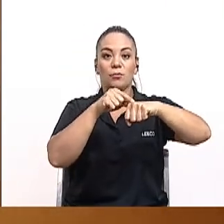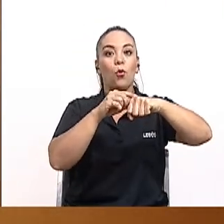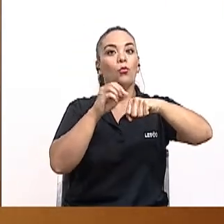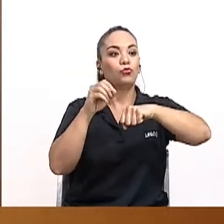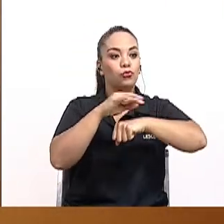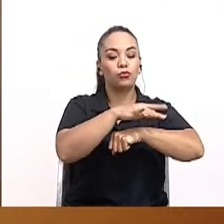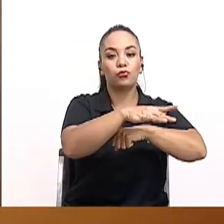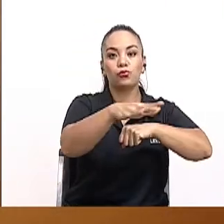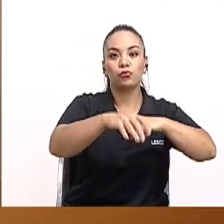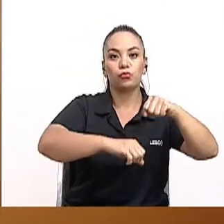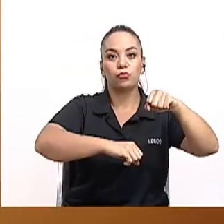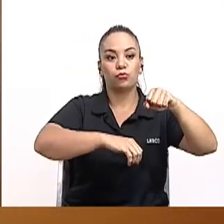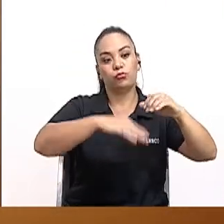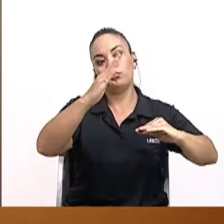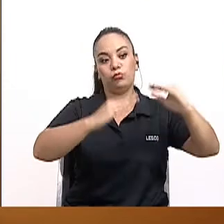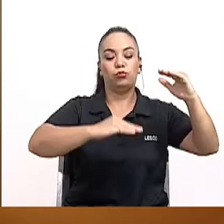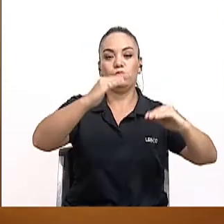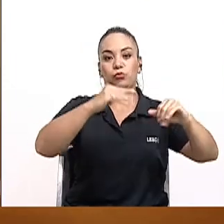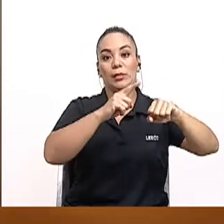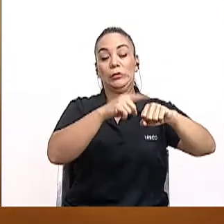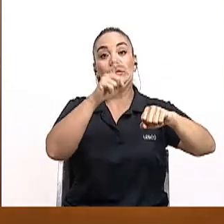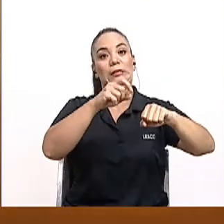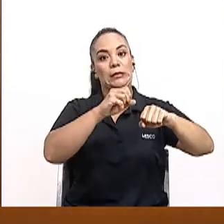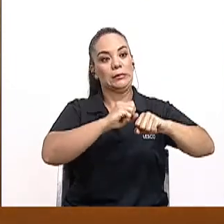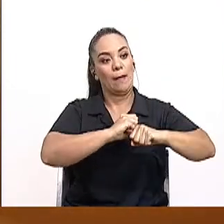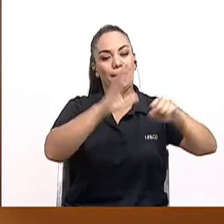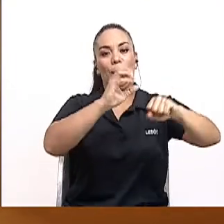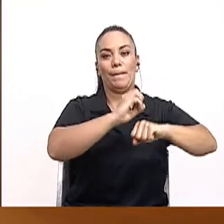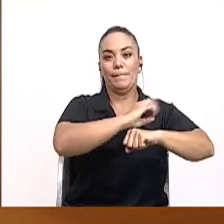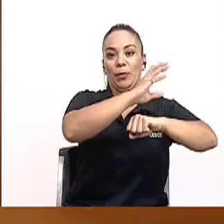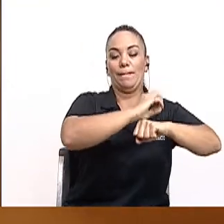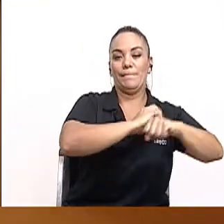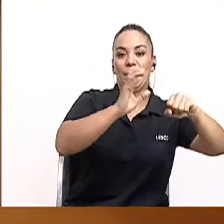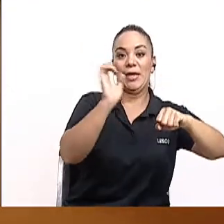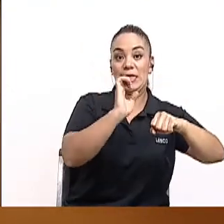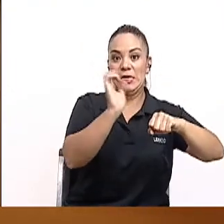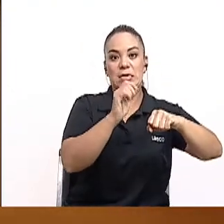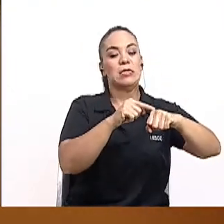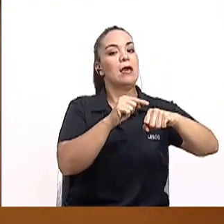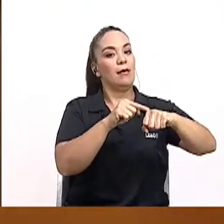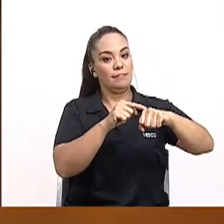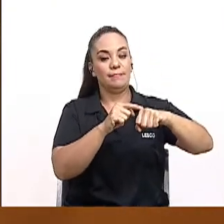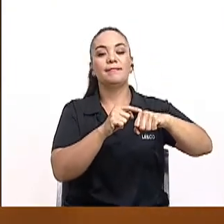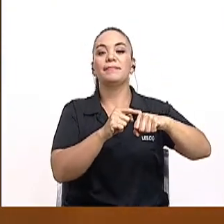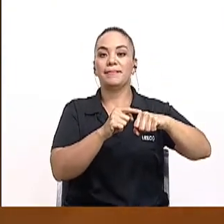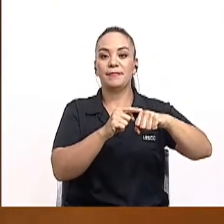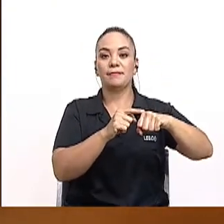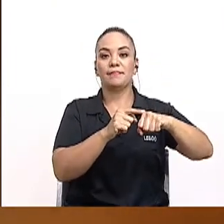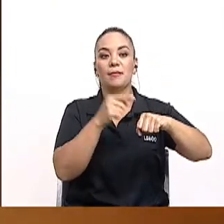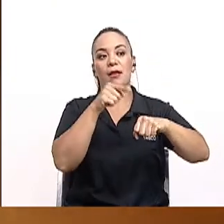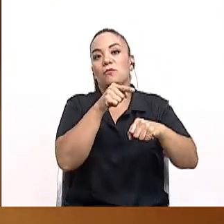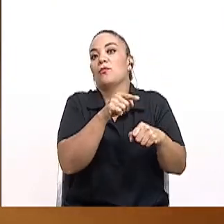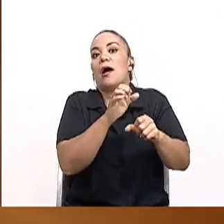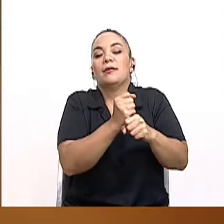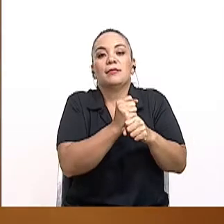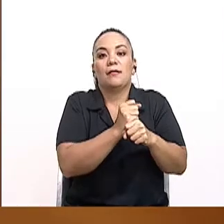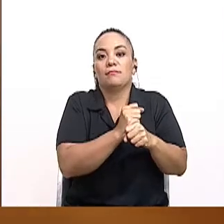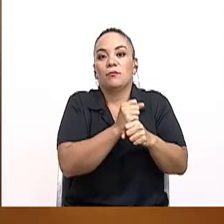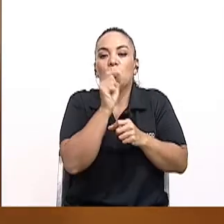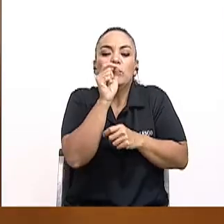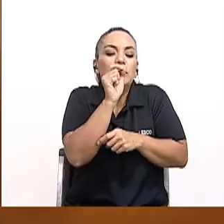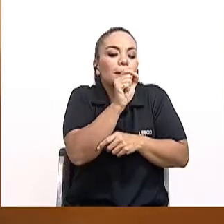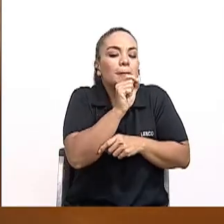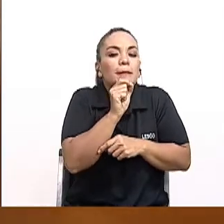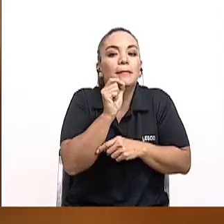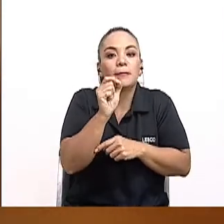inestables, isótopos radiactivos que necesitan liberar energía, esa emisión que la hacen de manera, por ejemplo, por partículas como